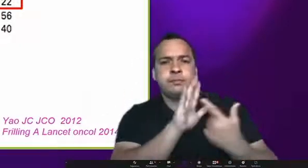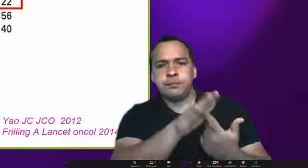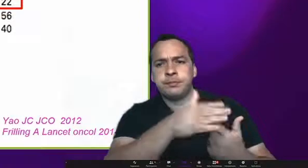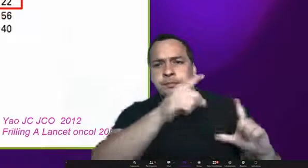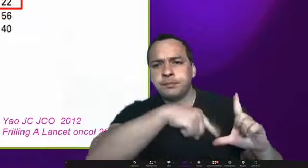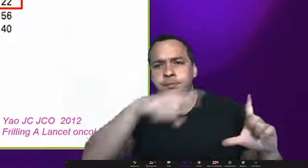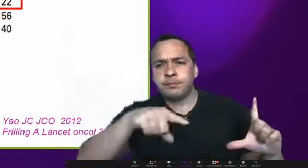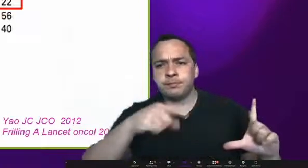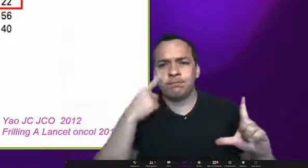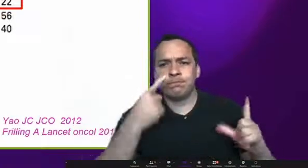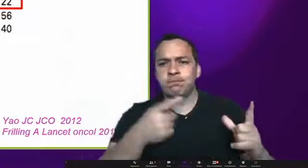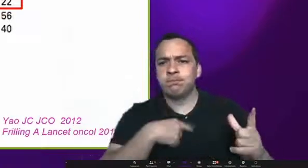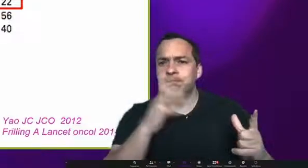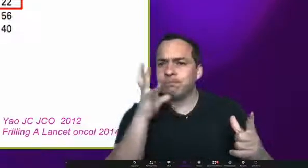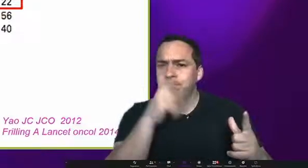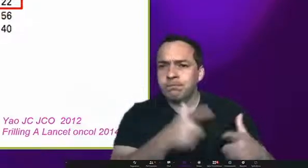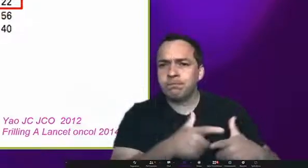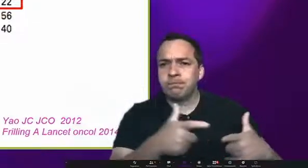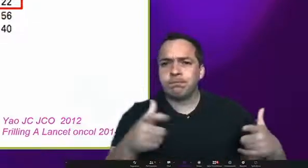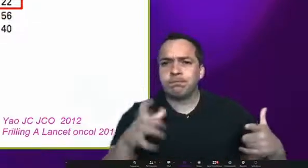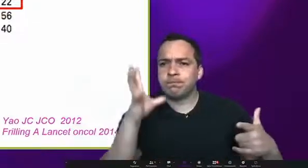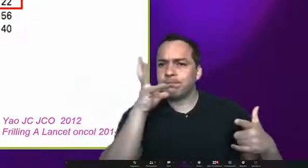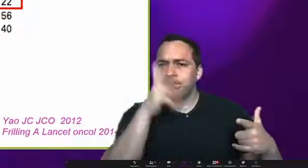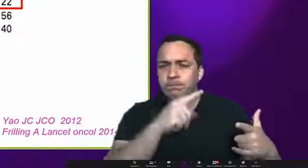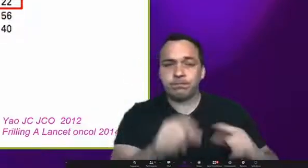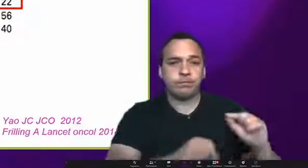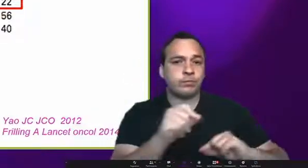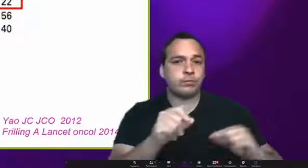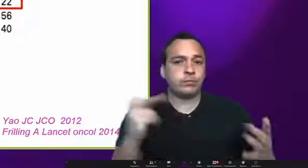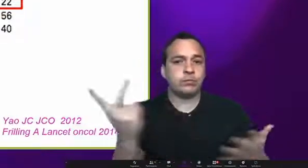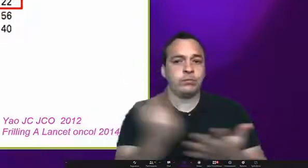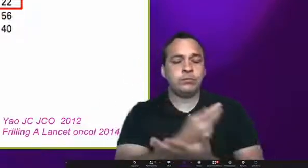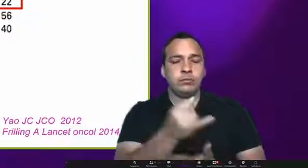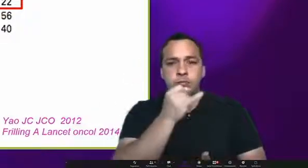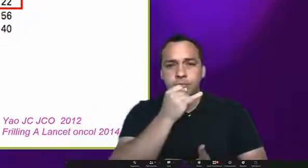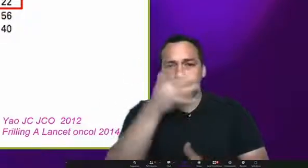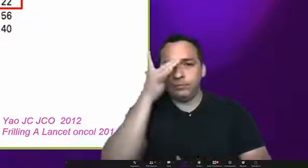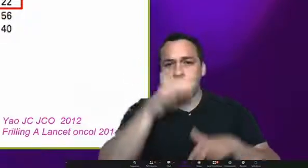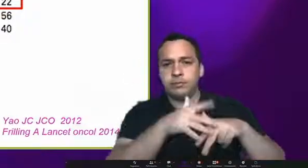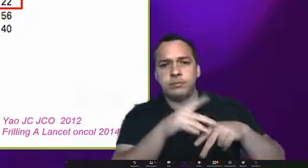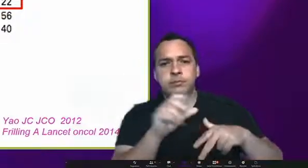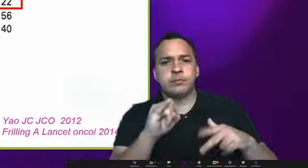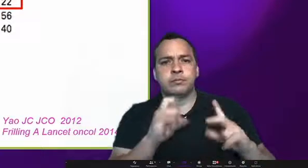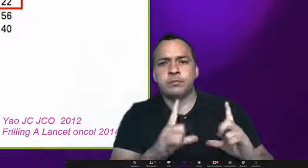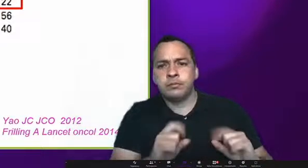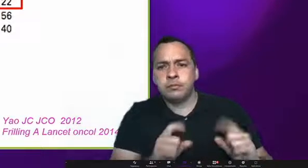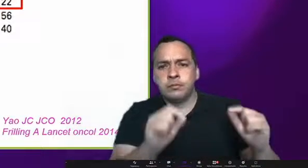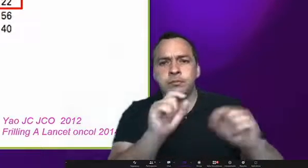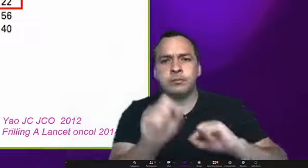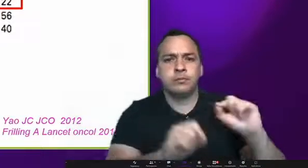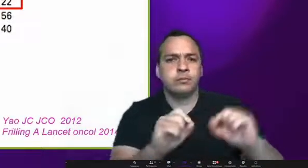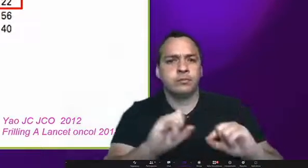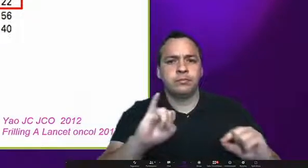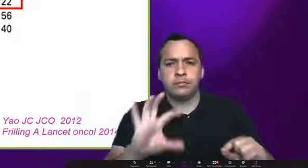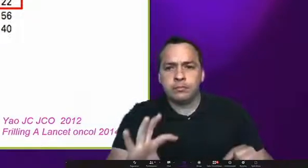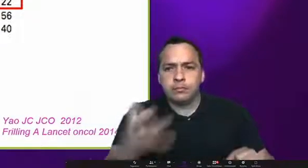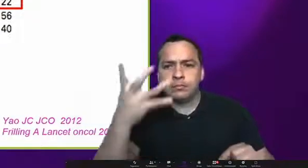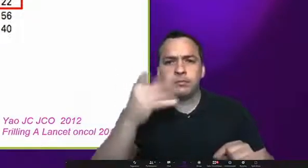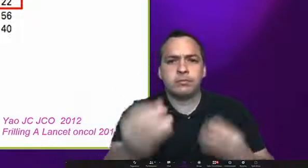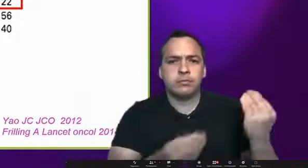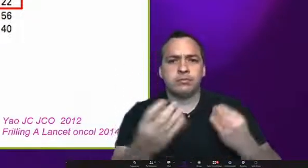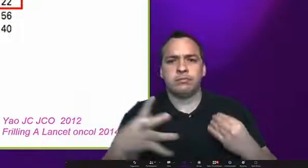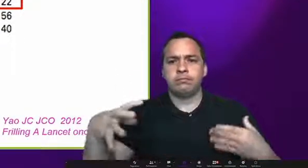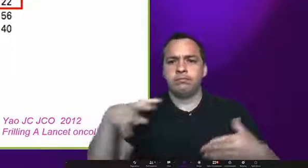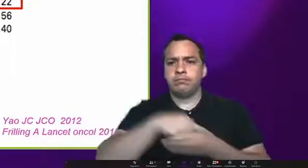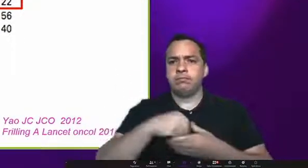muy lento crecimiento. De ahí que pacientes con metástasis hepáticas de origen gastrointestinal